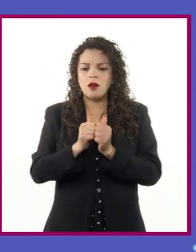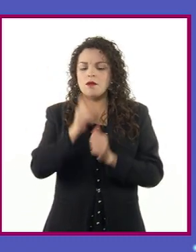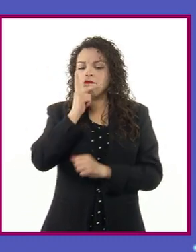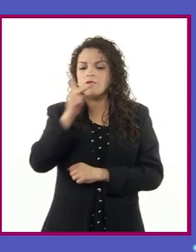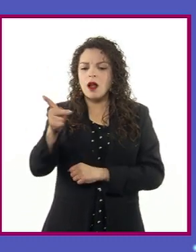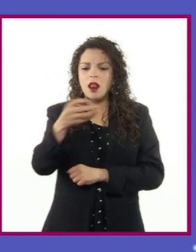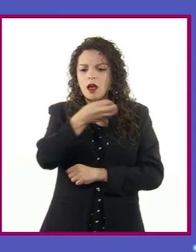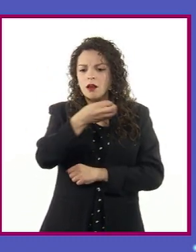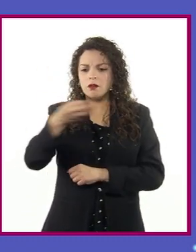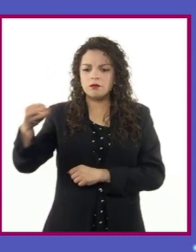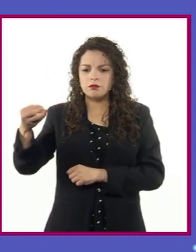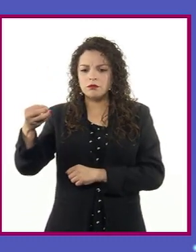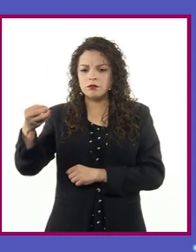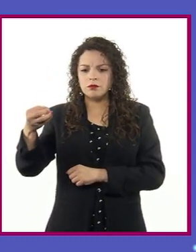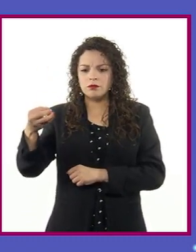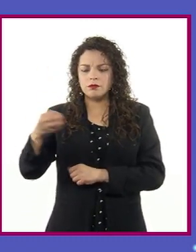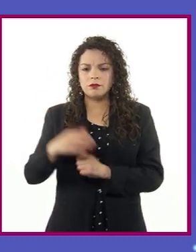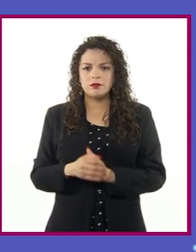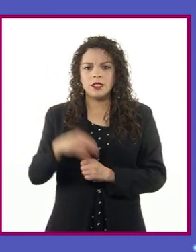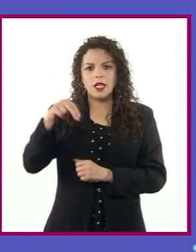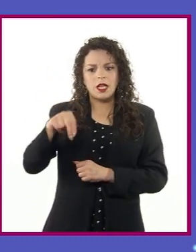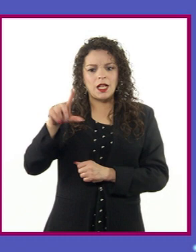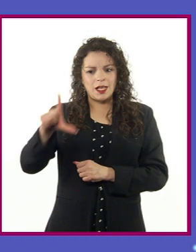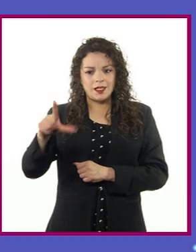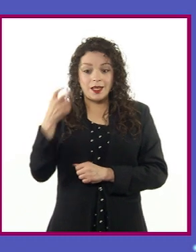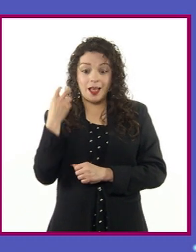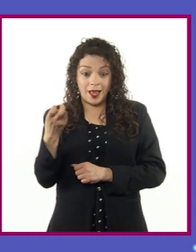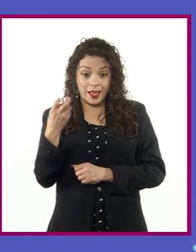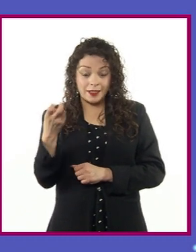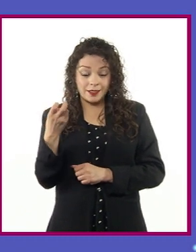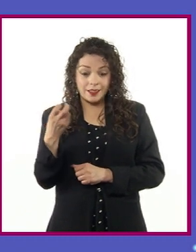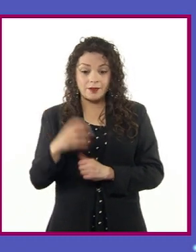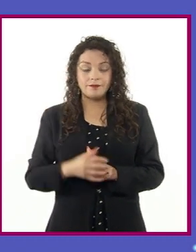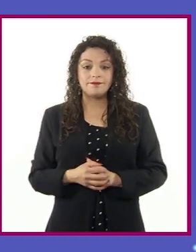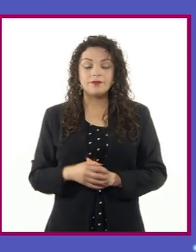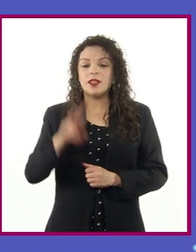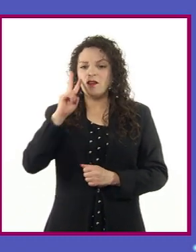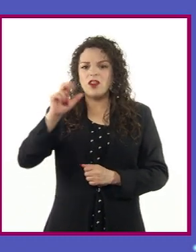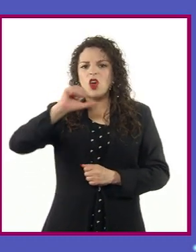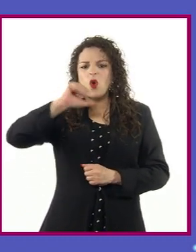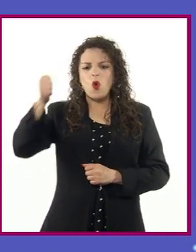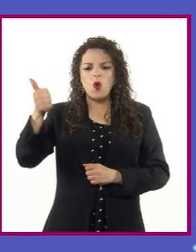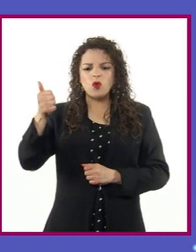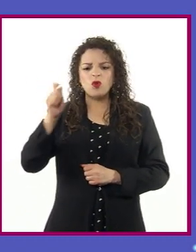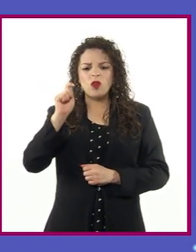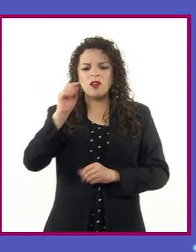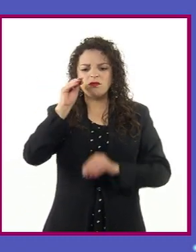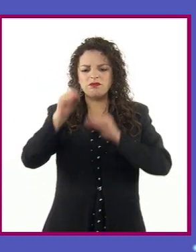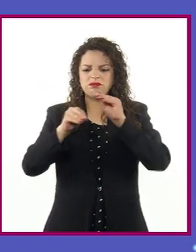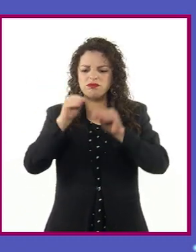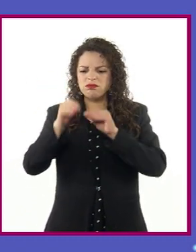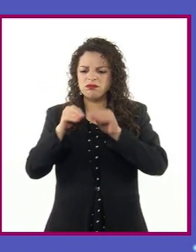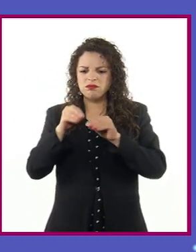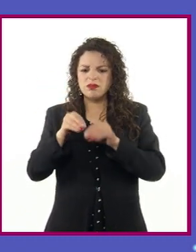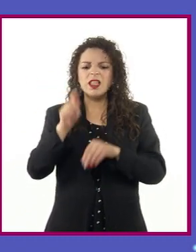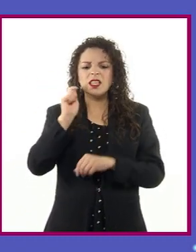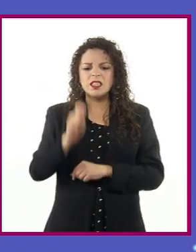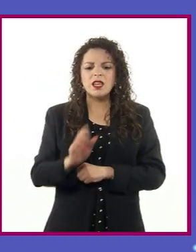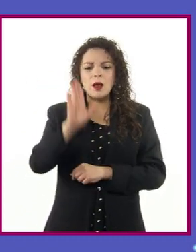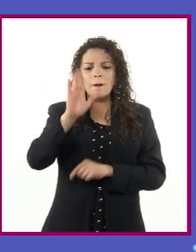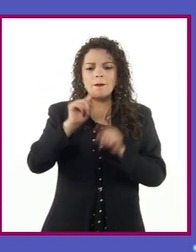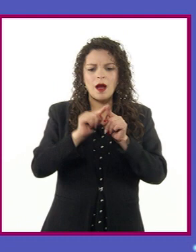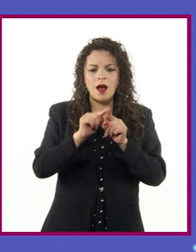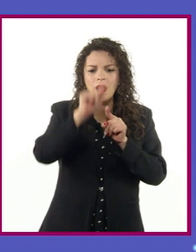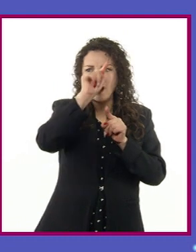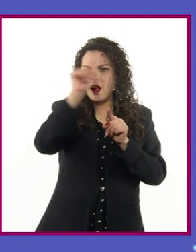completa N. En esta misma línea vemos otro símbolo como si fuera un rectángulo sin un lado.